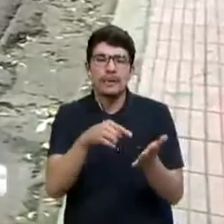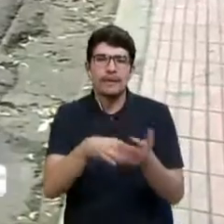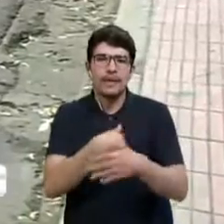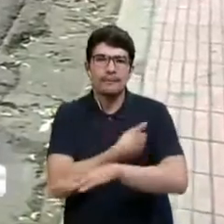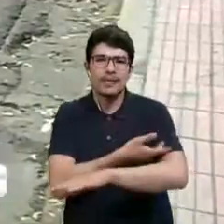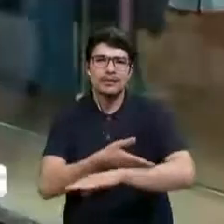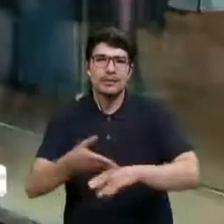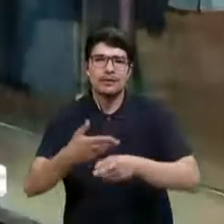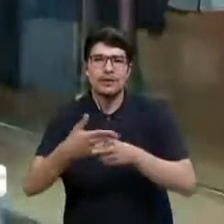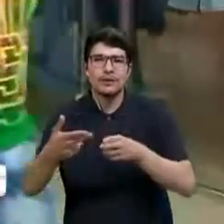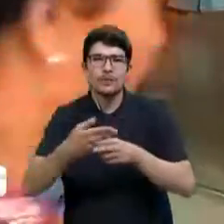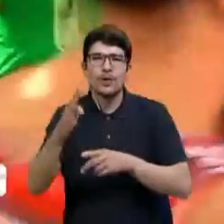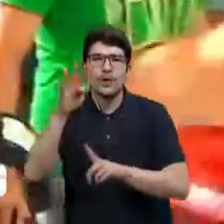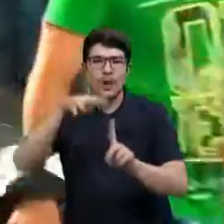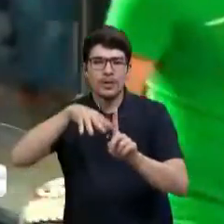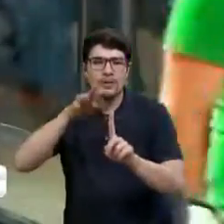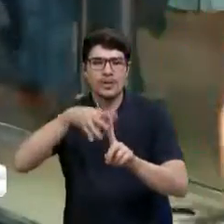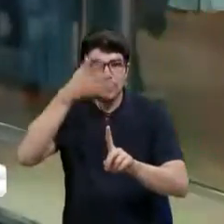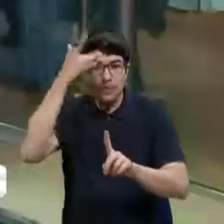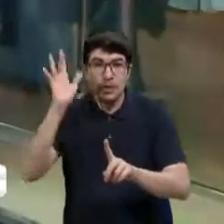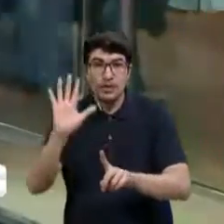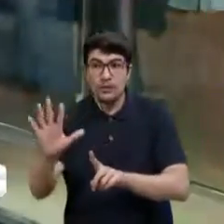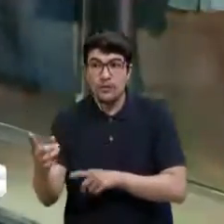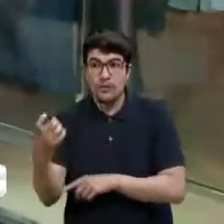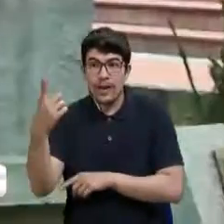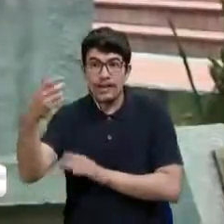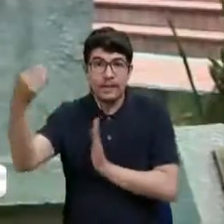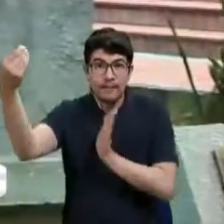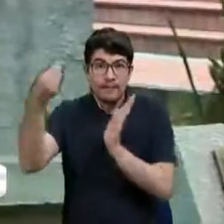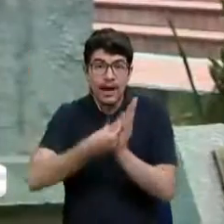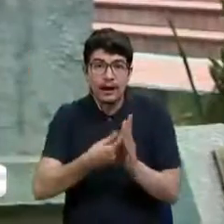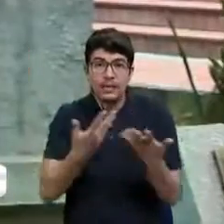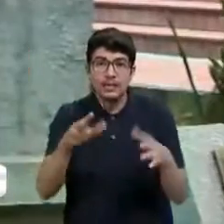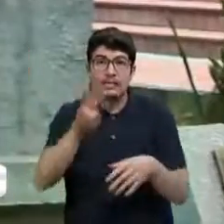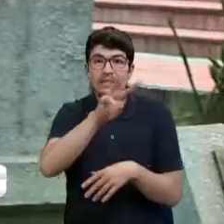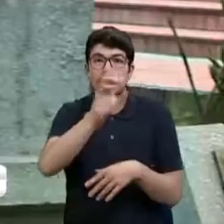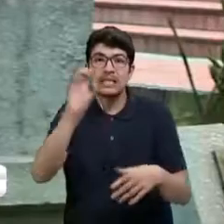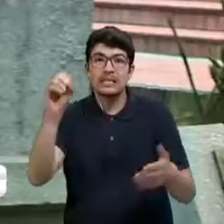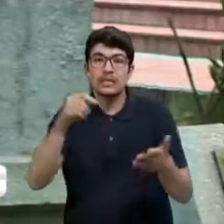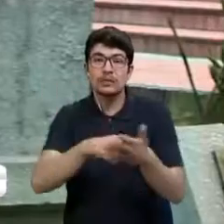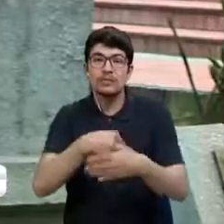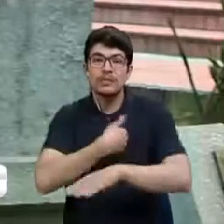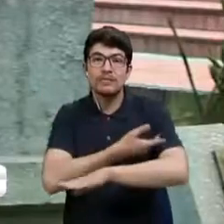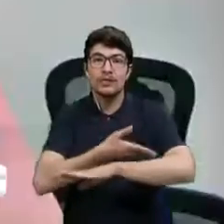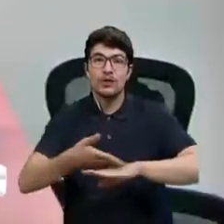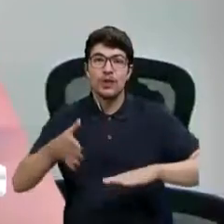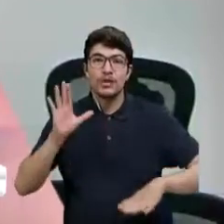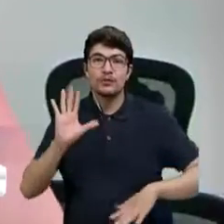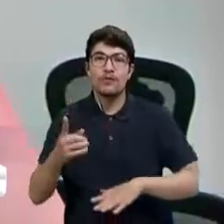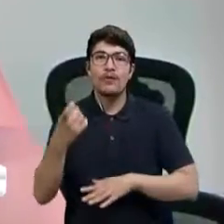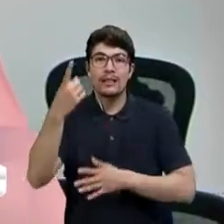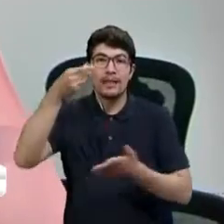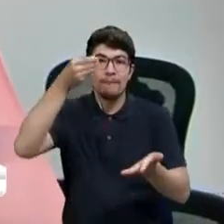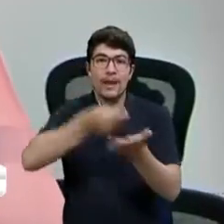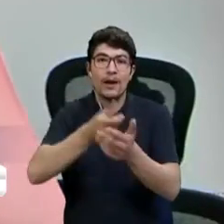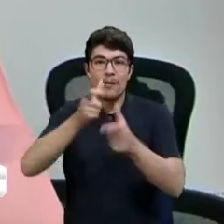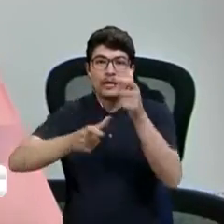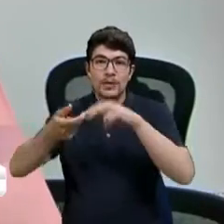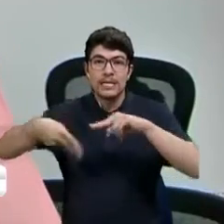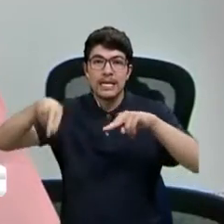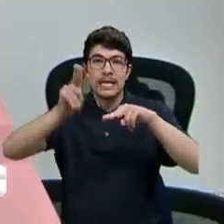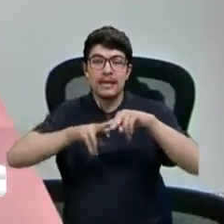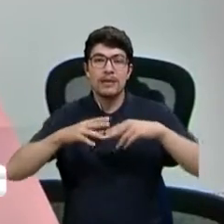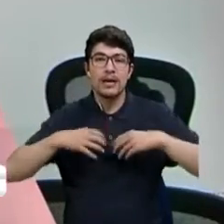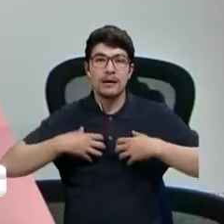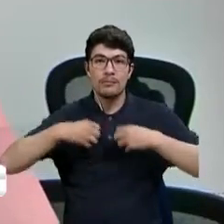en los próximos cuatro meses ya que la deuda total supera los trescientos mil millones de pesos al municipio de cúcuta le debe